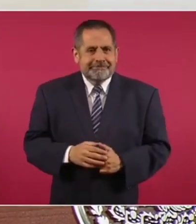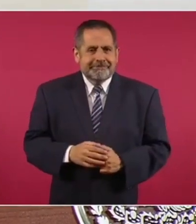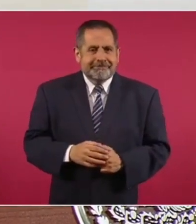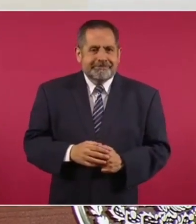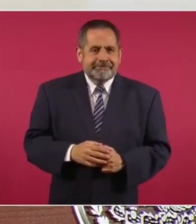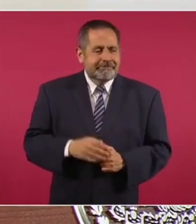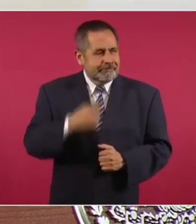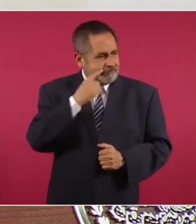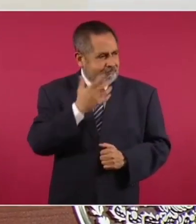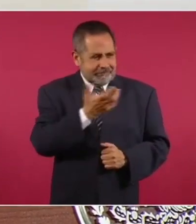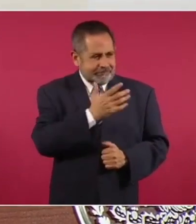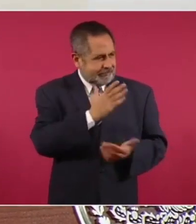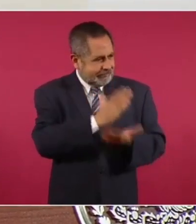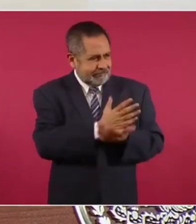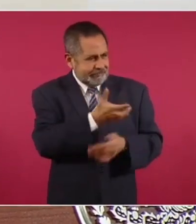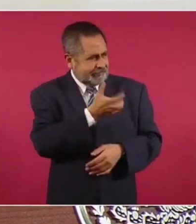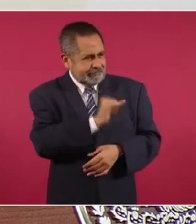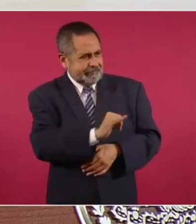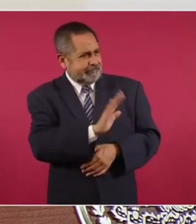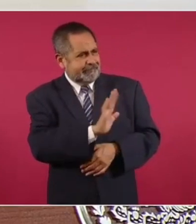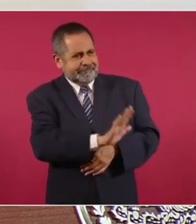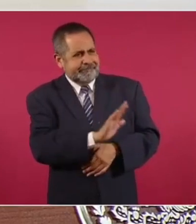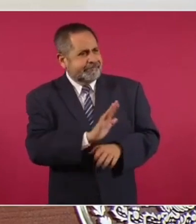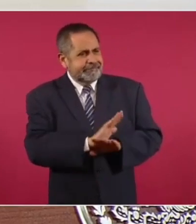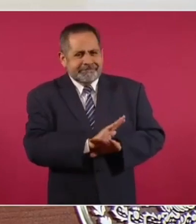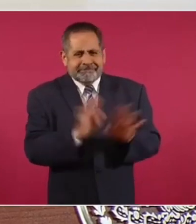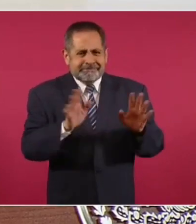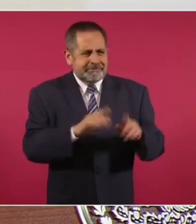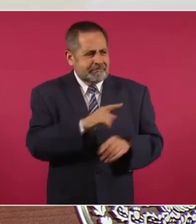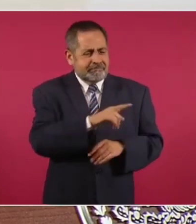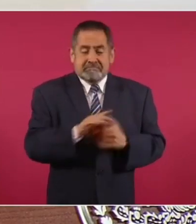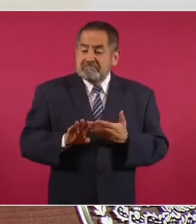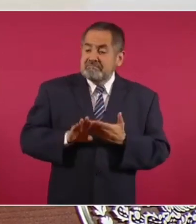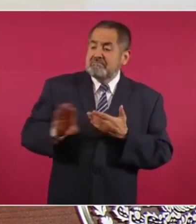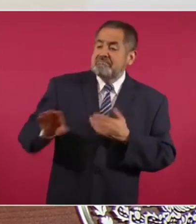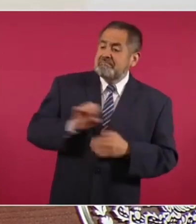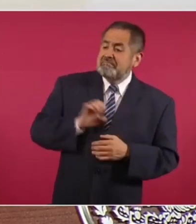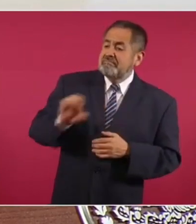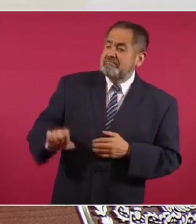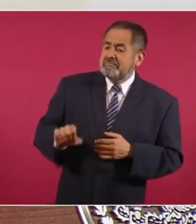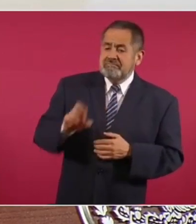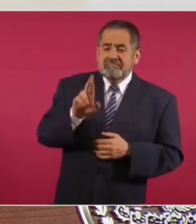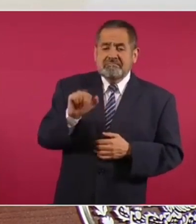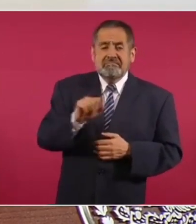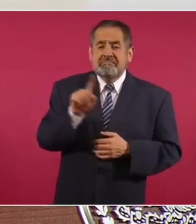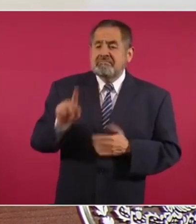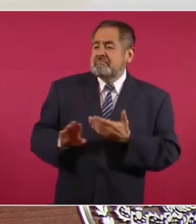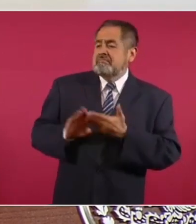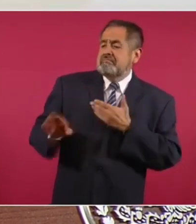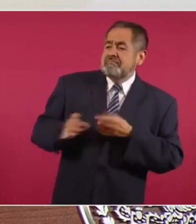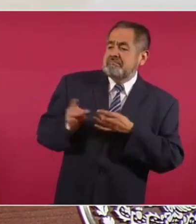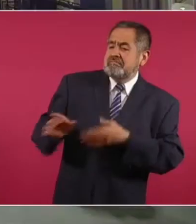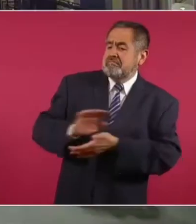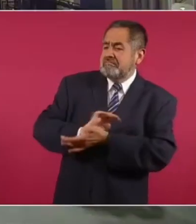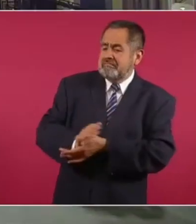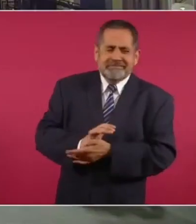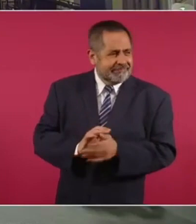no actúen de manera racista o discriminatoria.